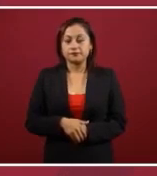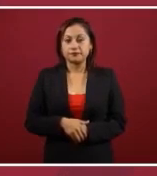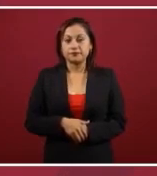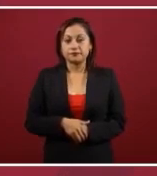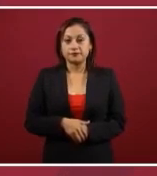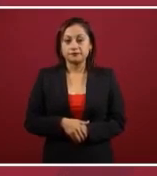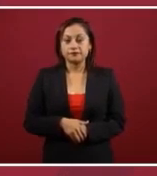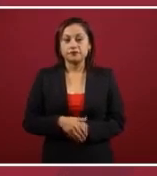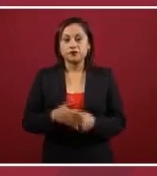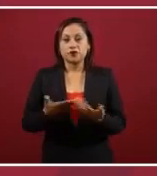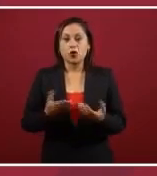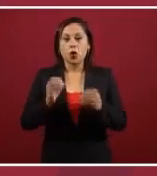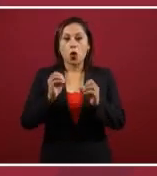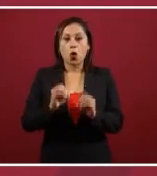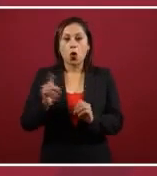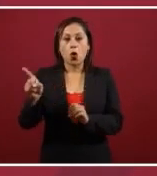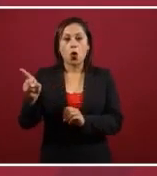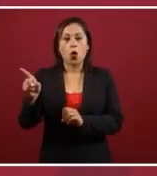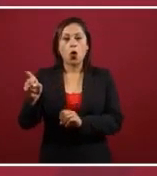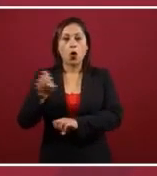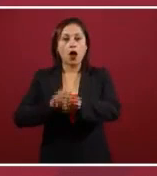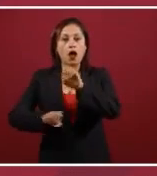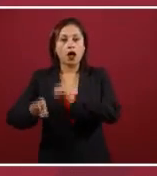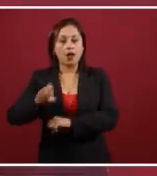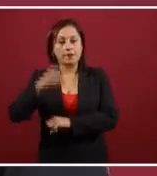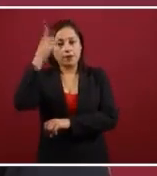aportar dinero, esa obra